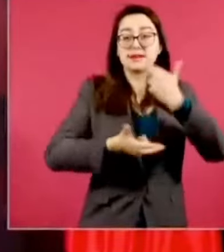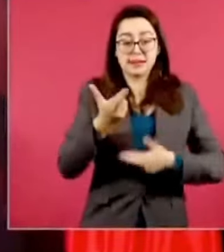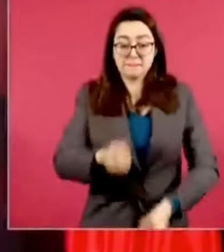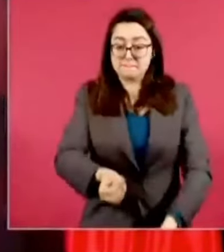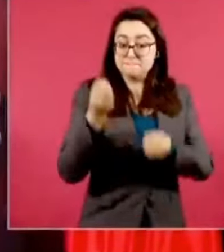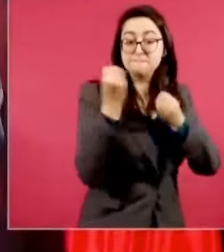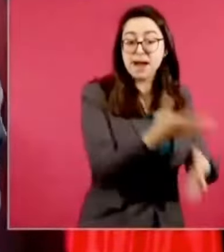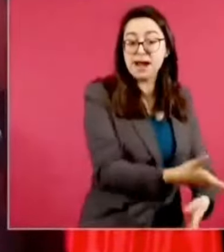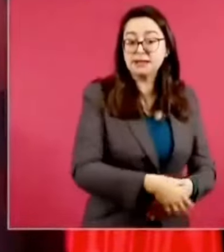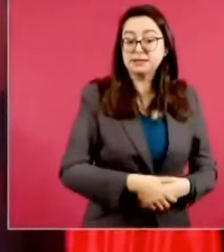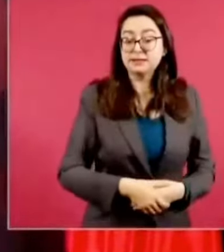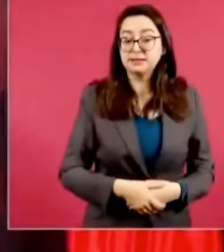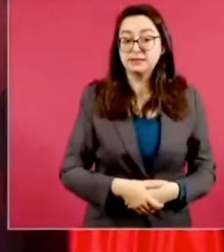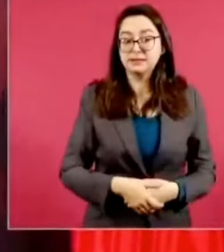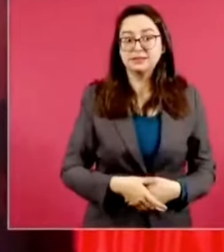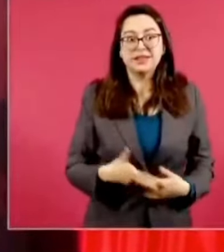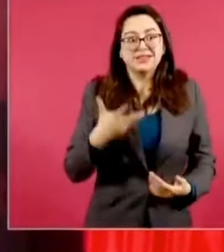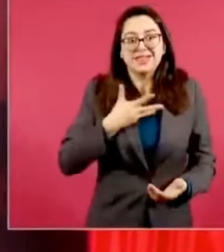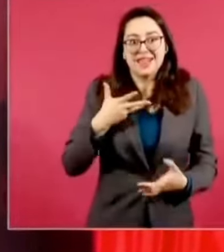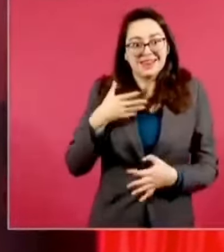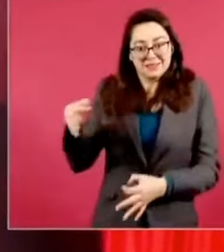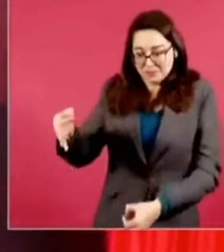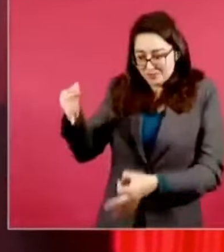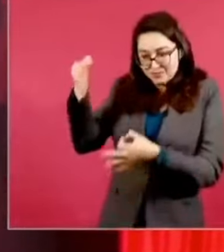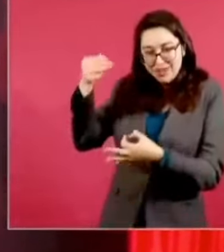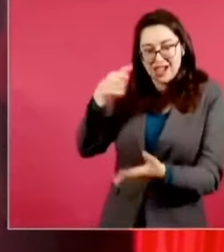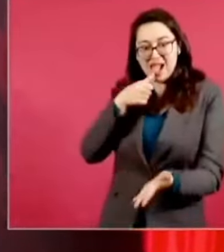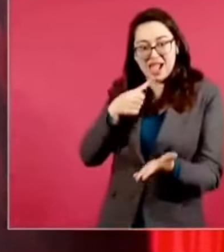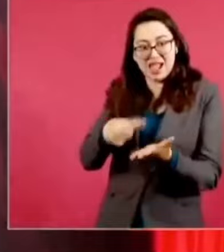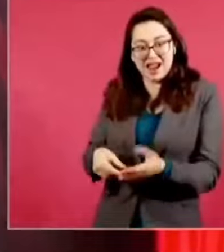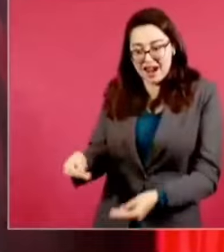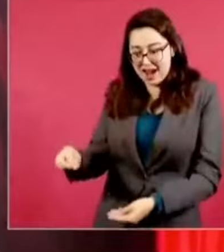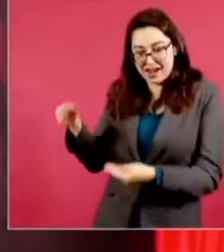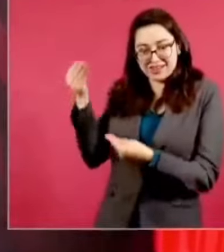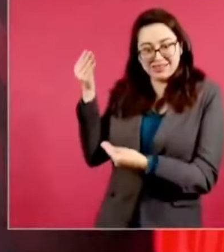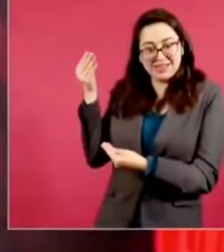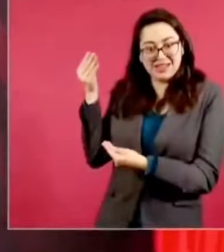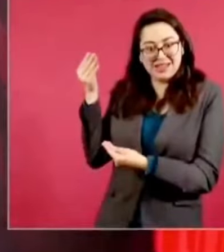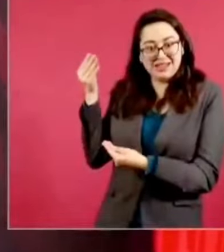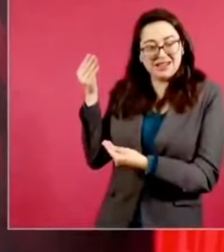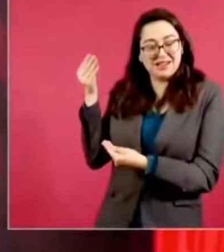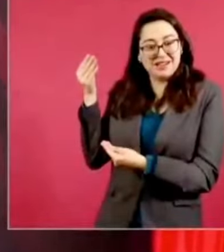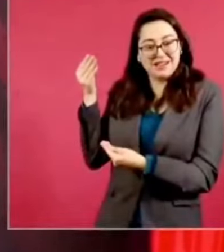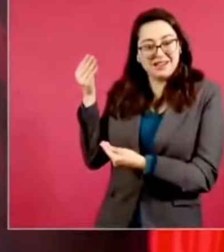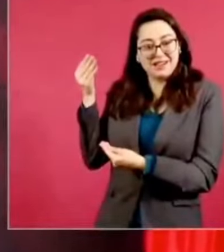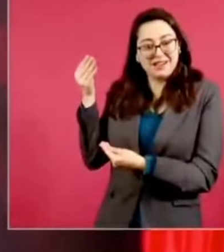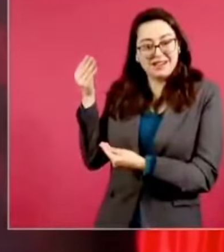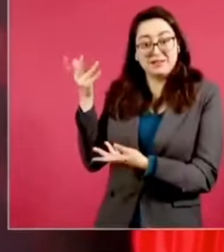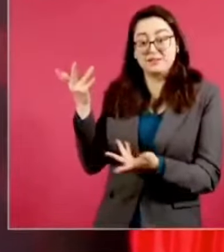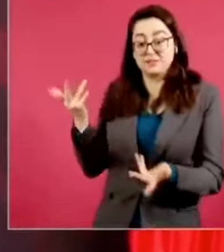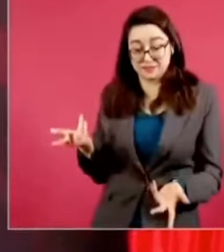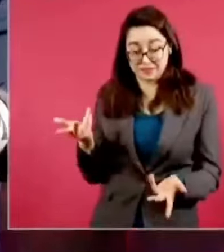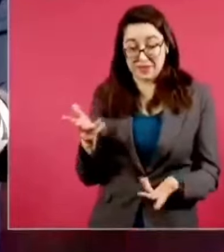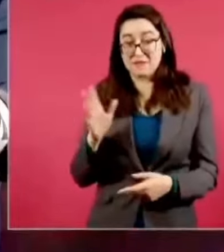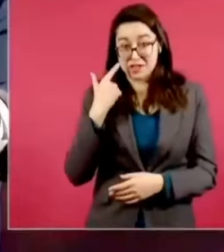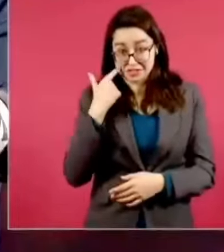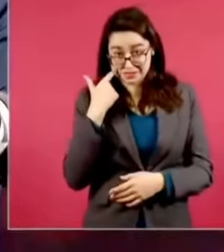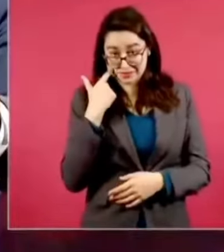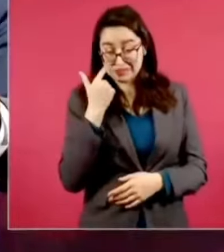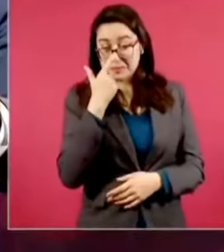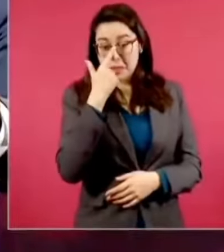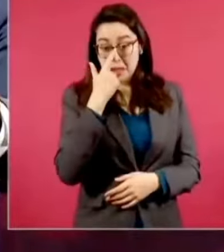hay pruebas. Y por lo mismo se le tenía que descontar a los